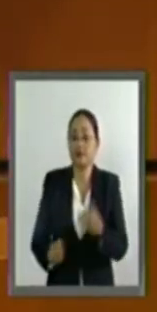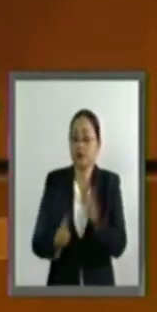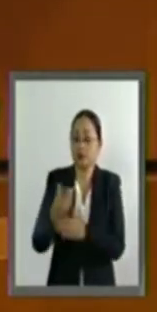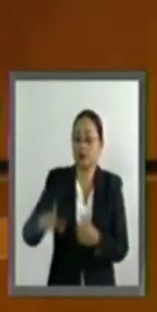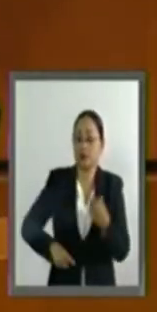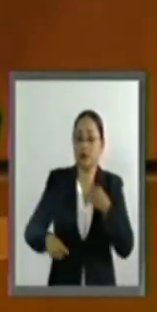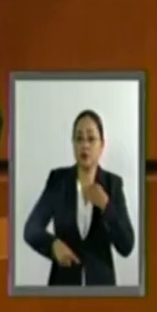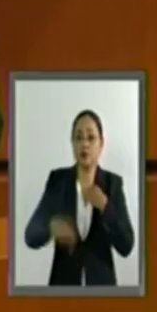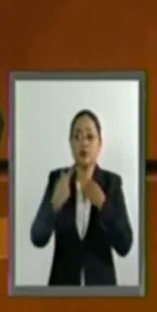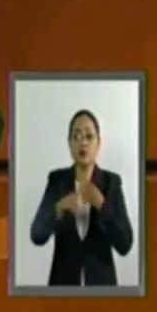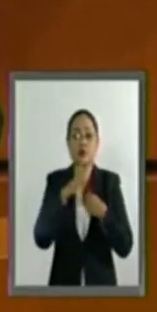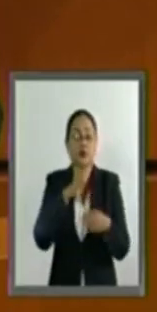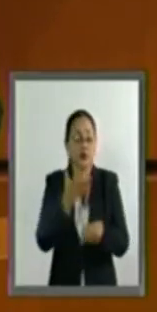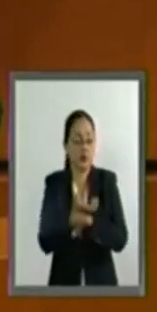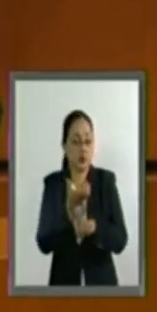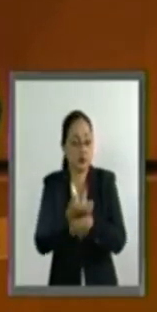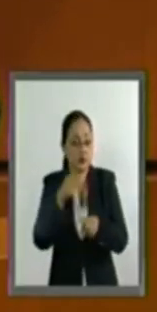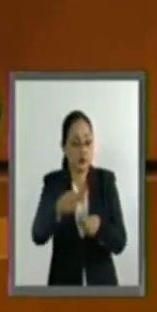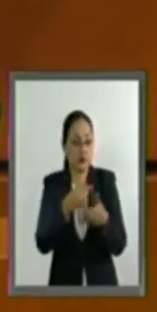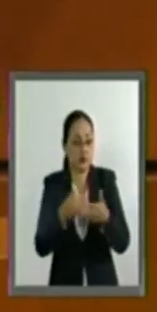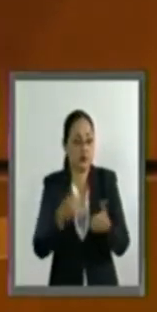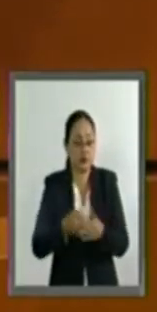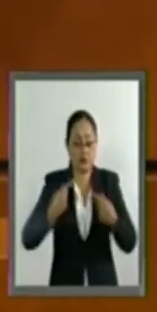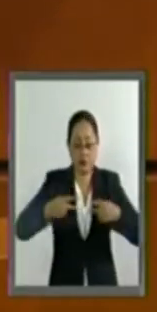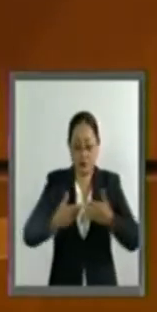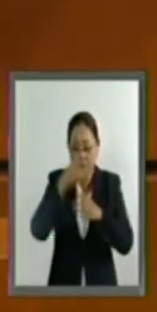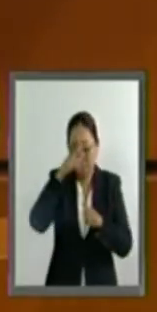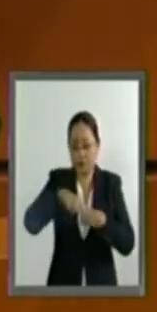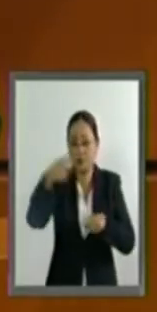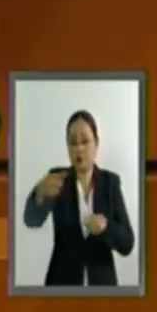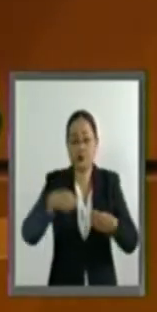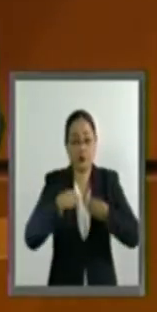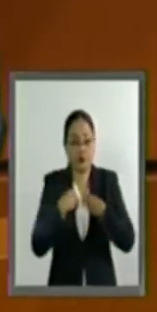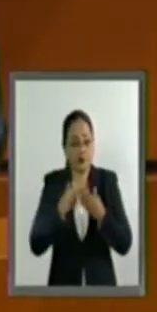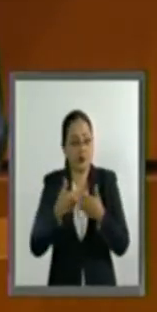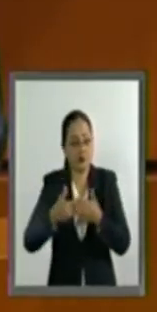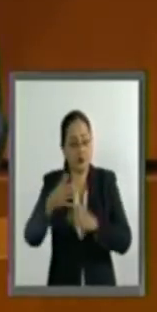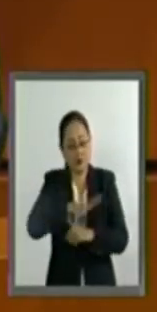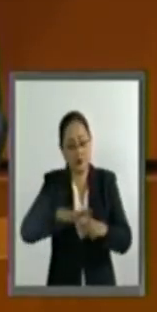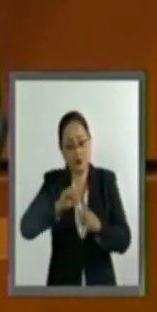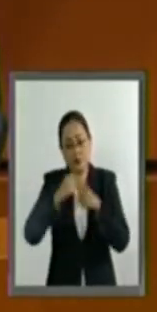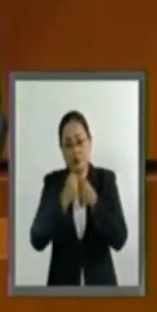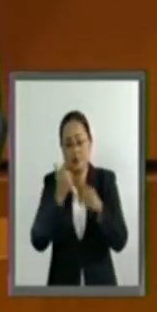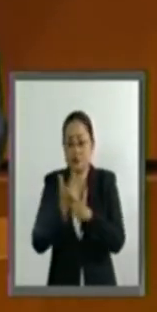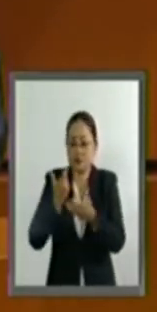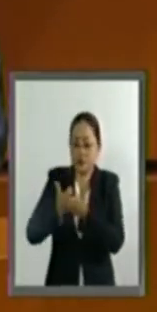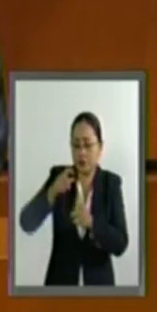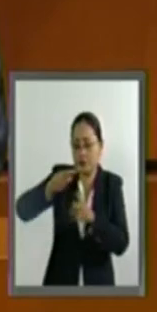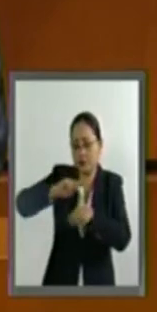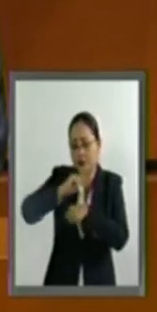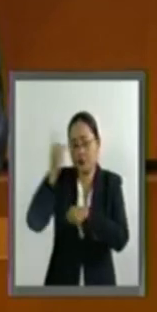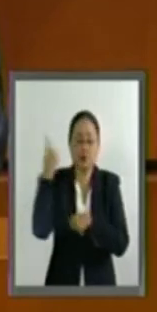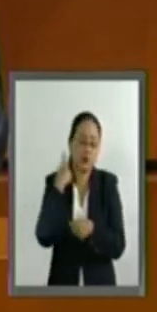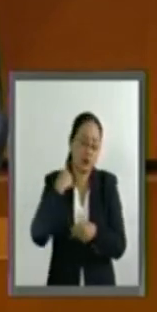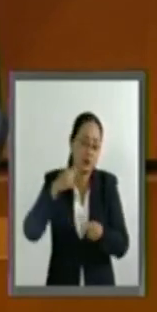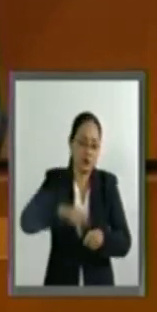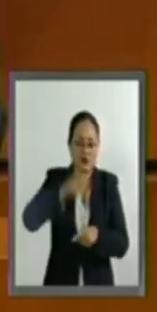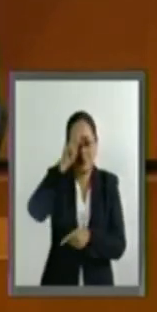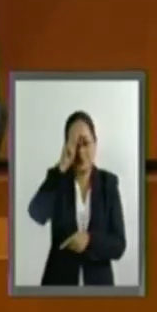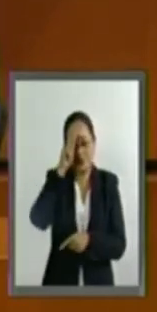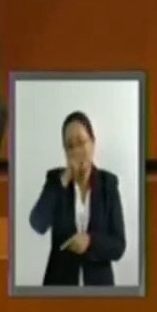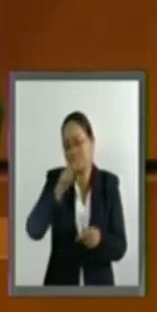gobierno ha puesto a nuestros paisanos en un contexto social, económico y político sumamente